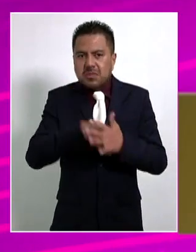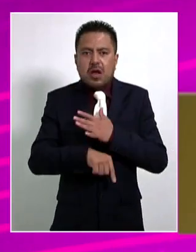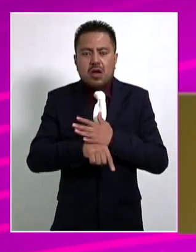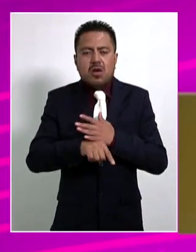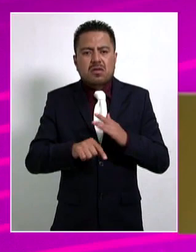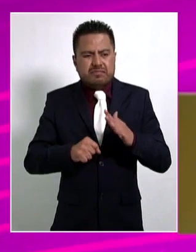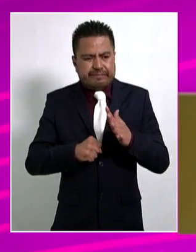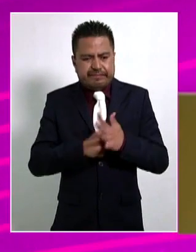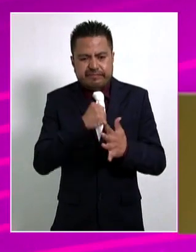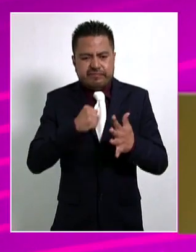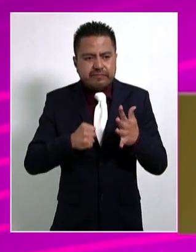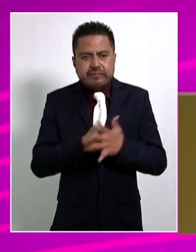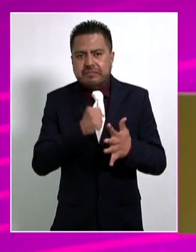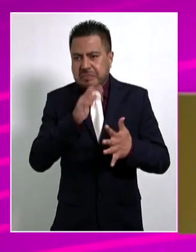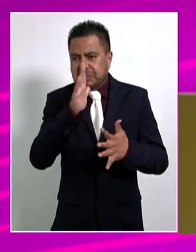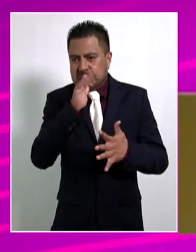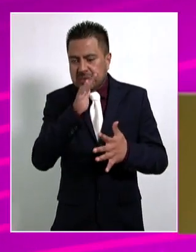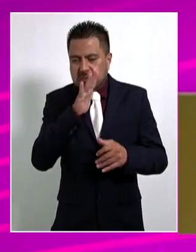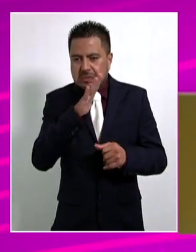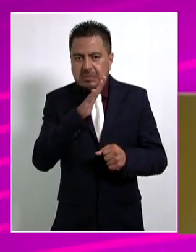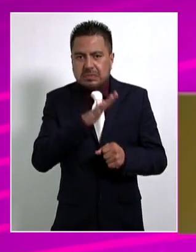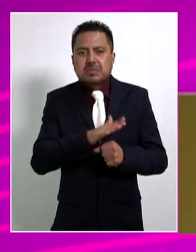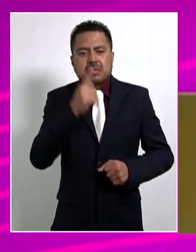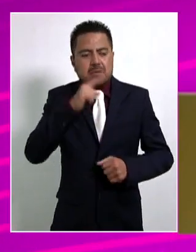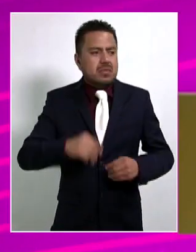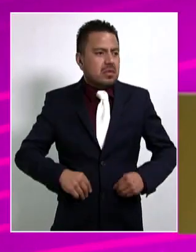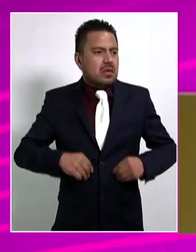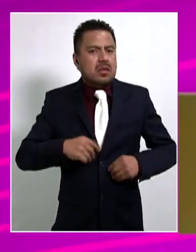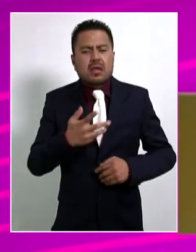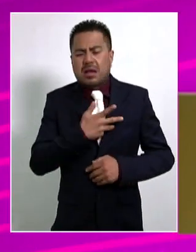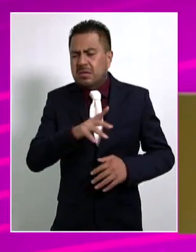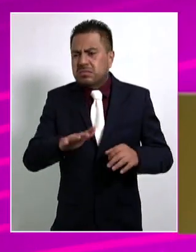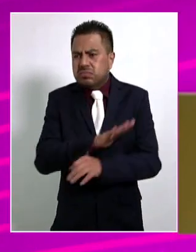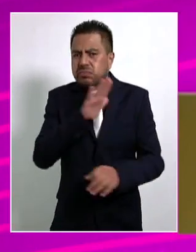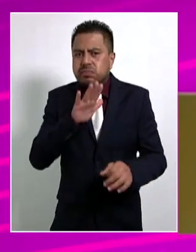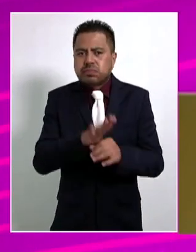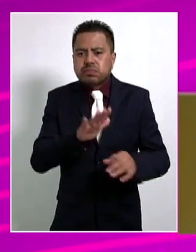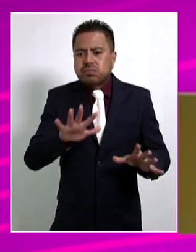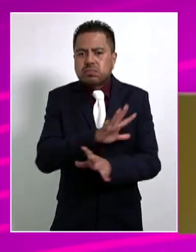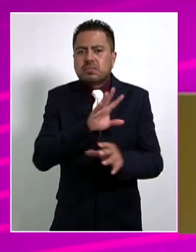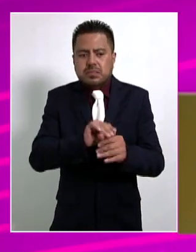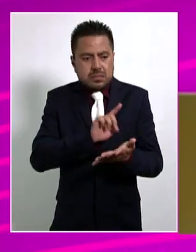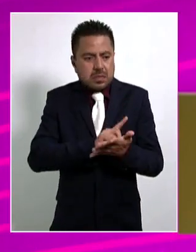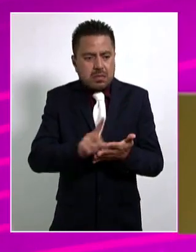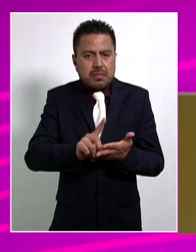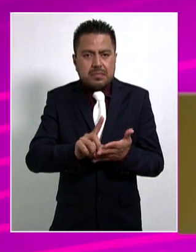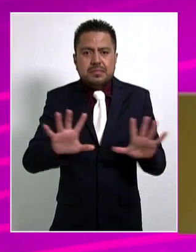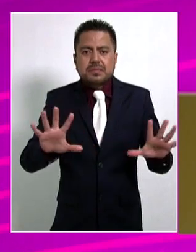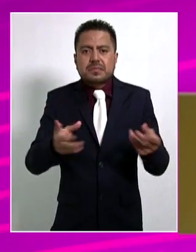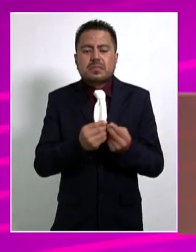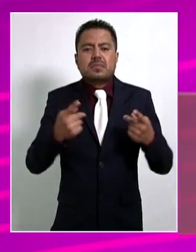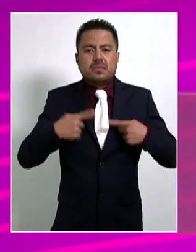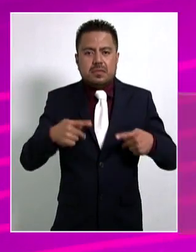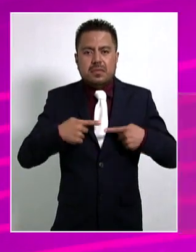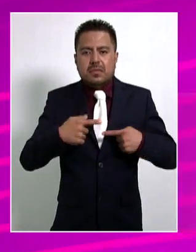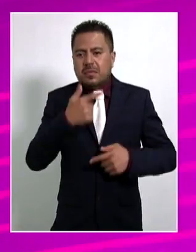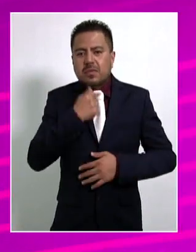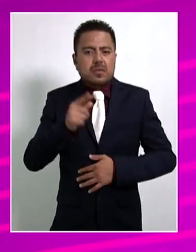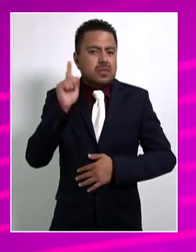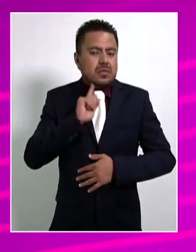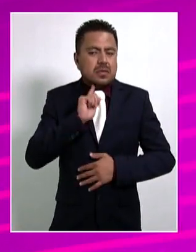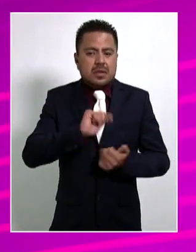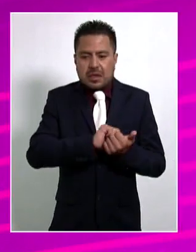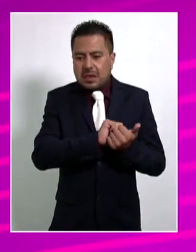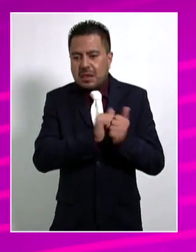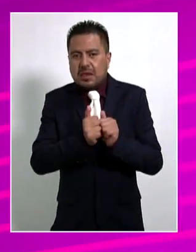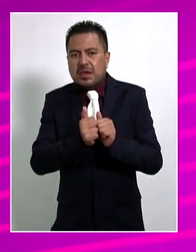los obstáculos para tener una vida digna, una vida plena, una vida de derechos de las personas, hombres y mujeres